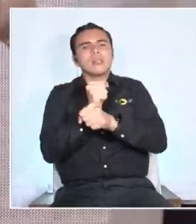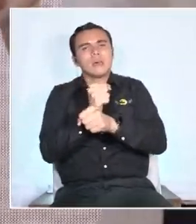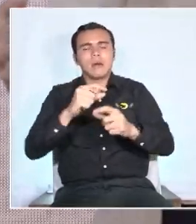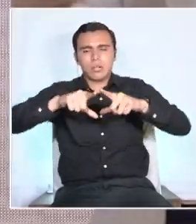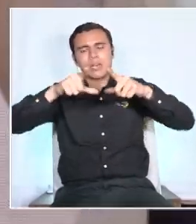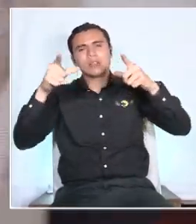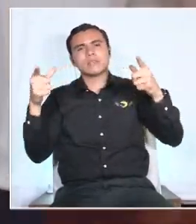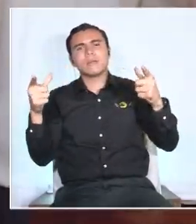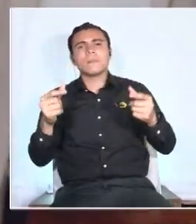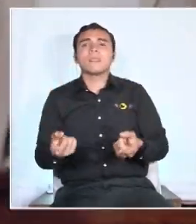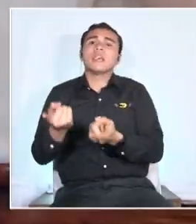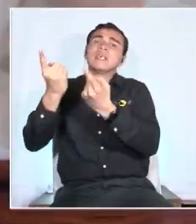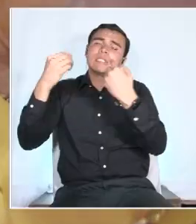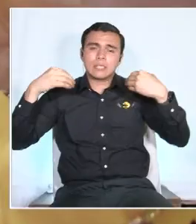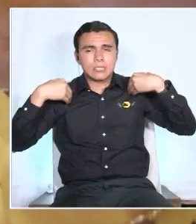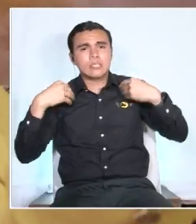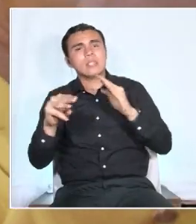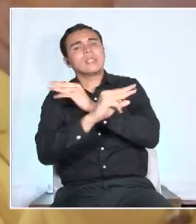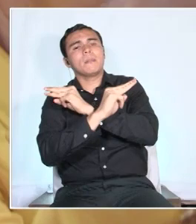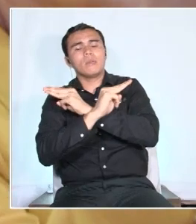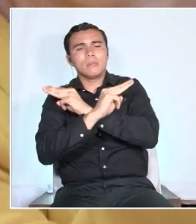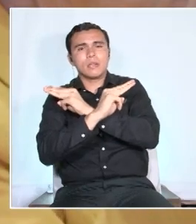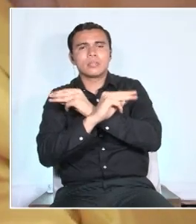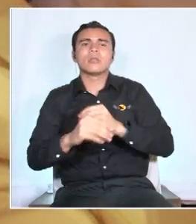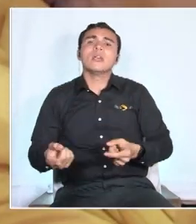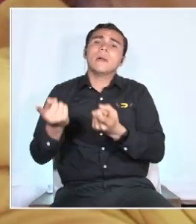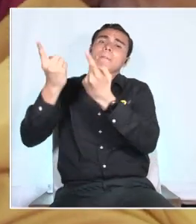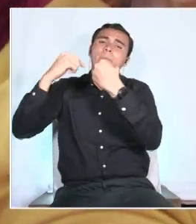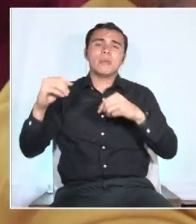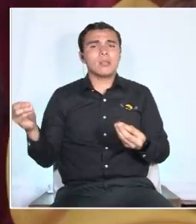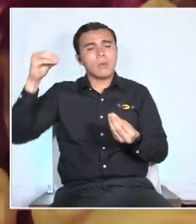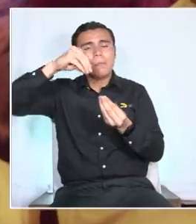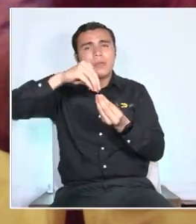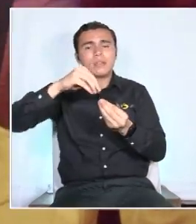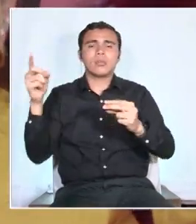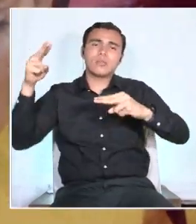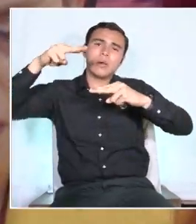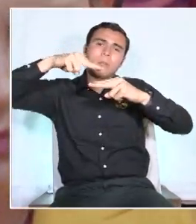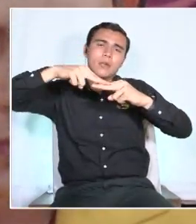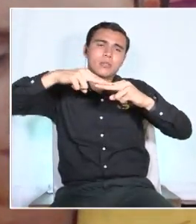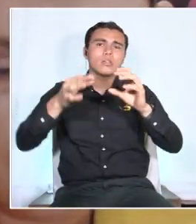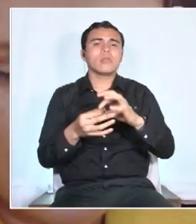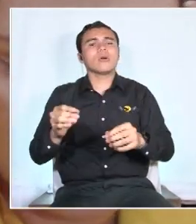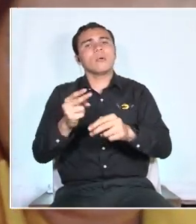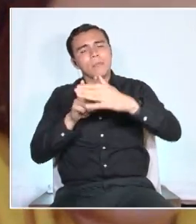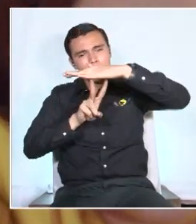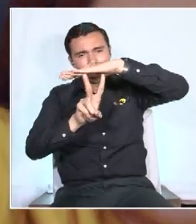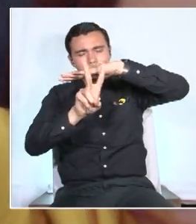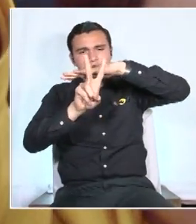grande, viene una multiplicación, viene un aumento, viene un aumento